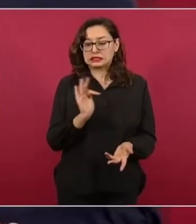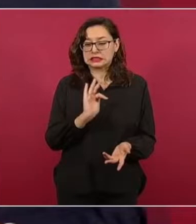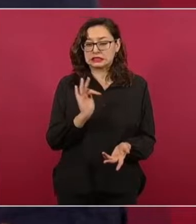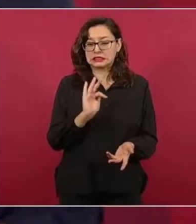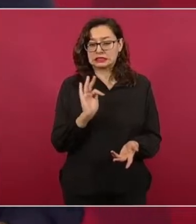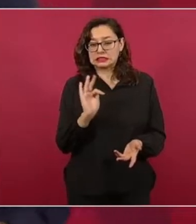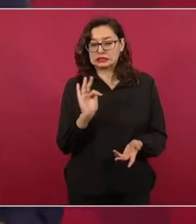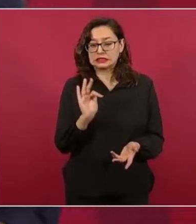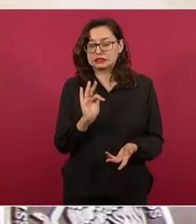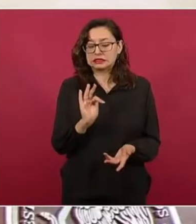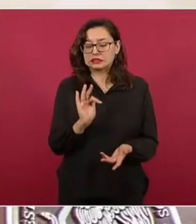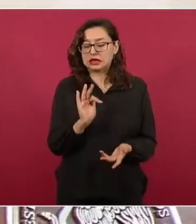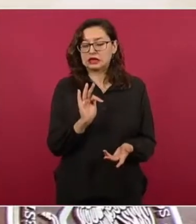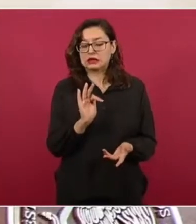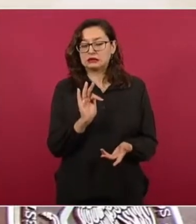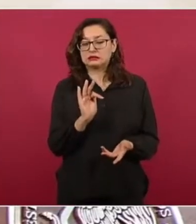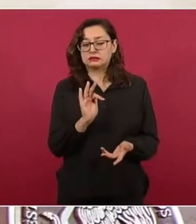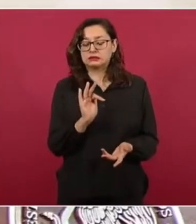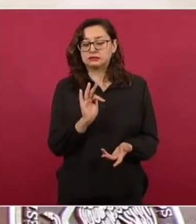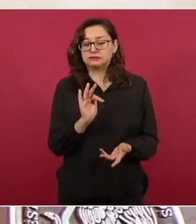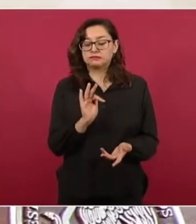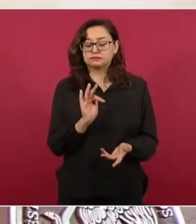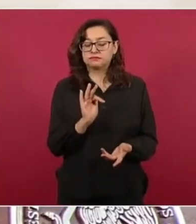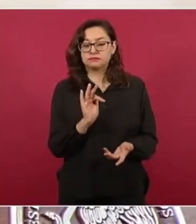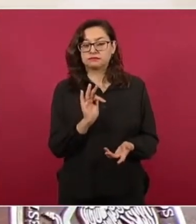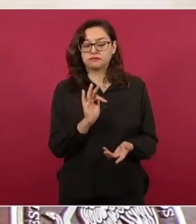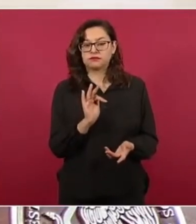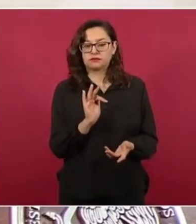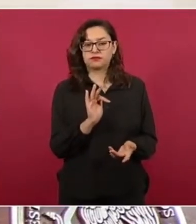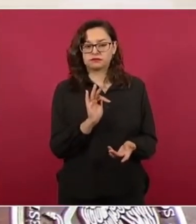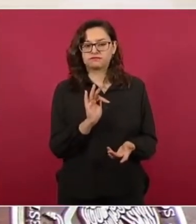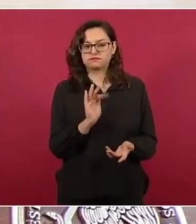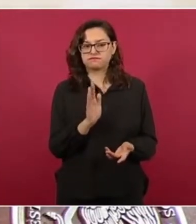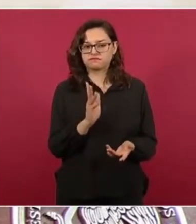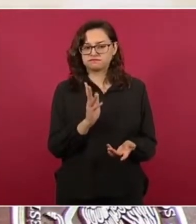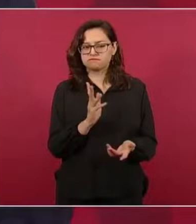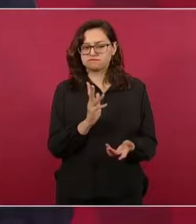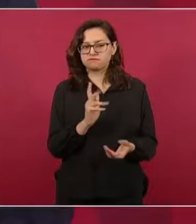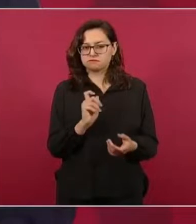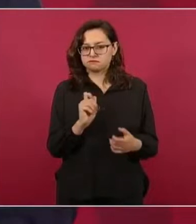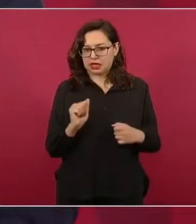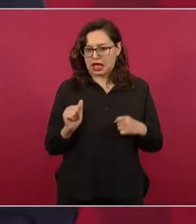se va a entregarte hoy mismo